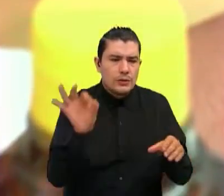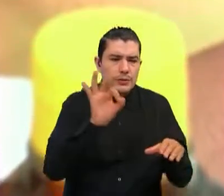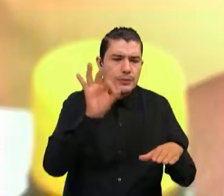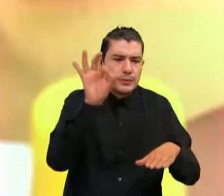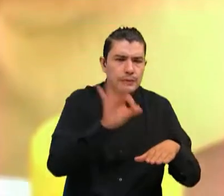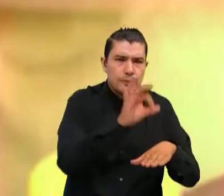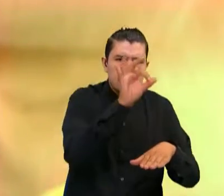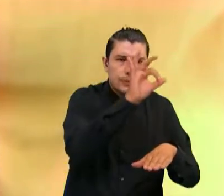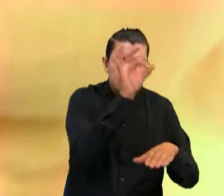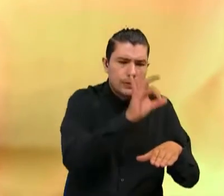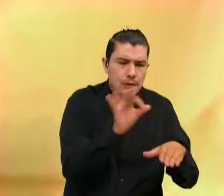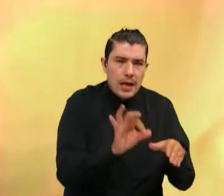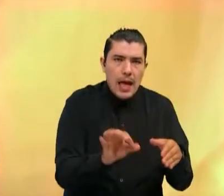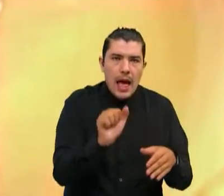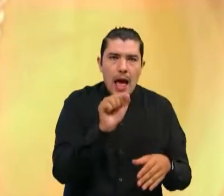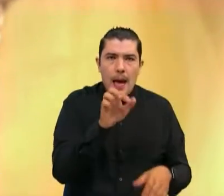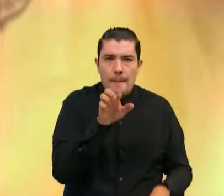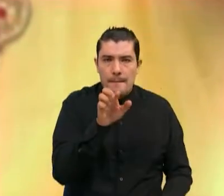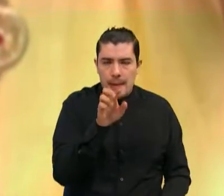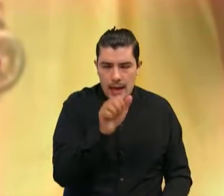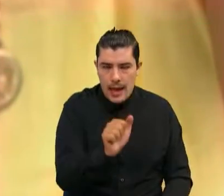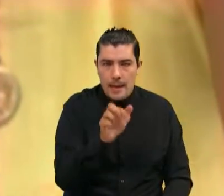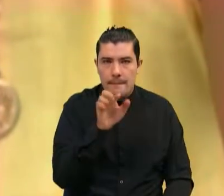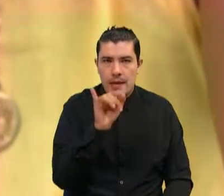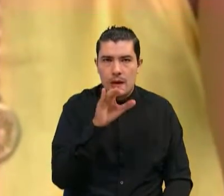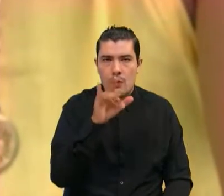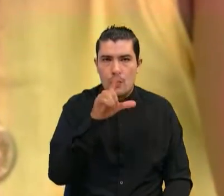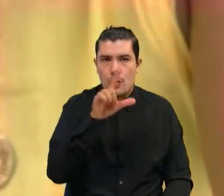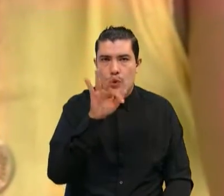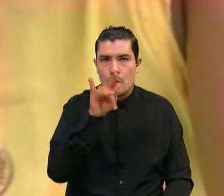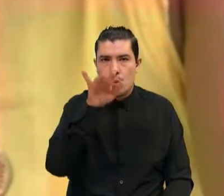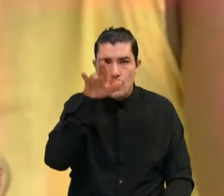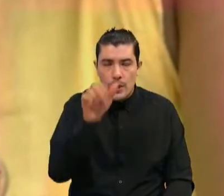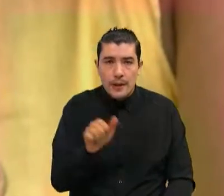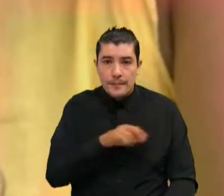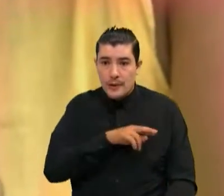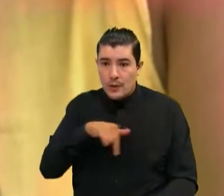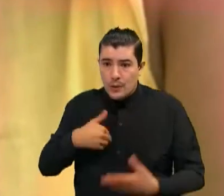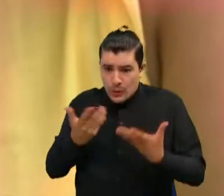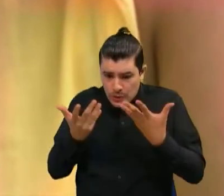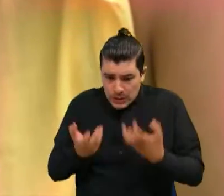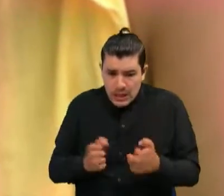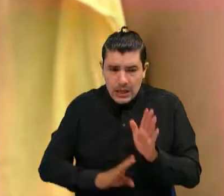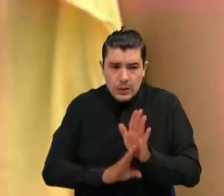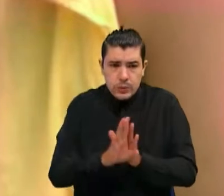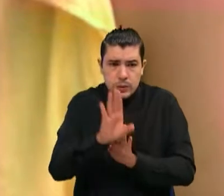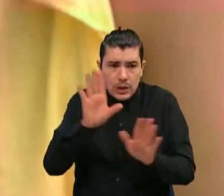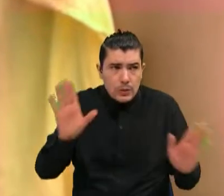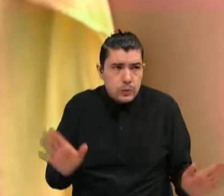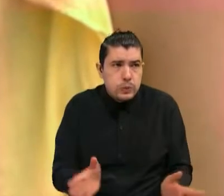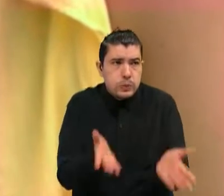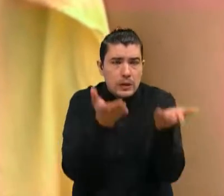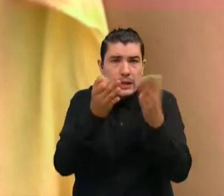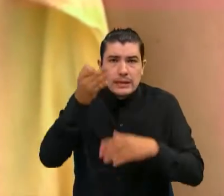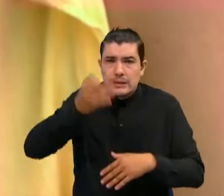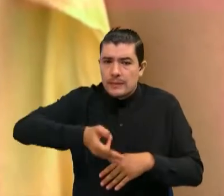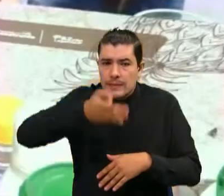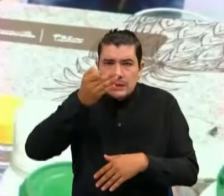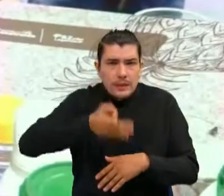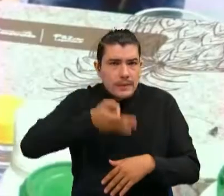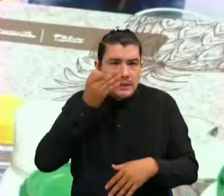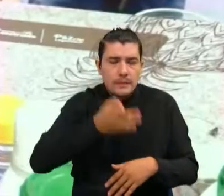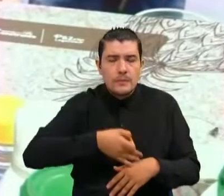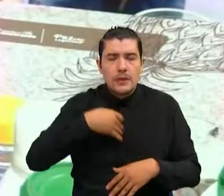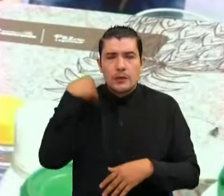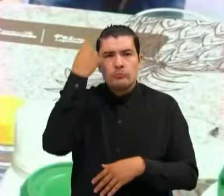la apicultura. Nosotros fue muy fácil porque nosotros realmente queríamos salir, surgir adelante y como siempre sacar nuestra frente